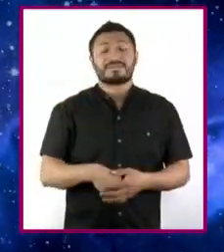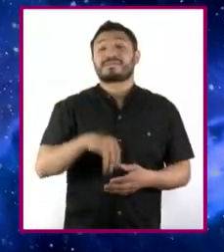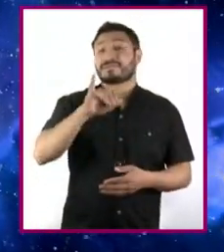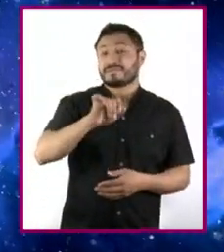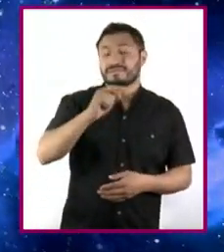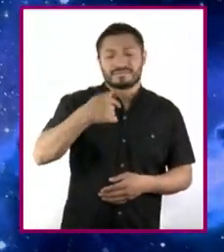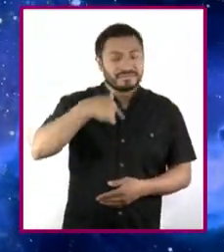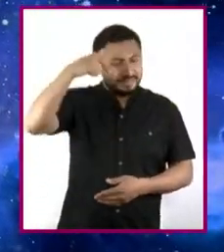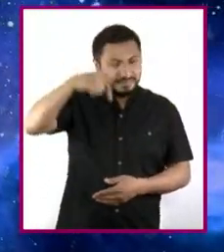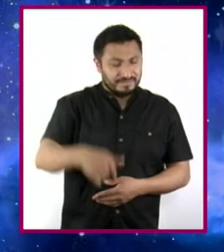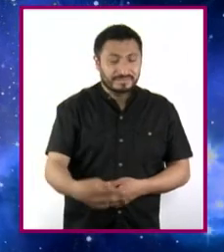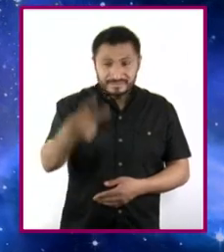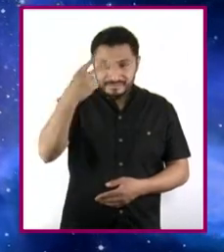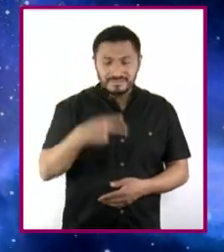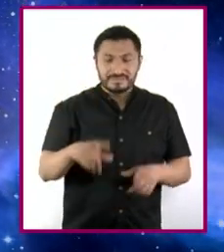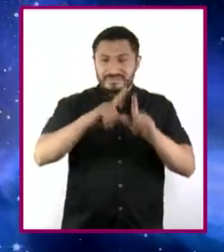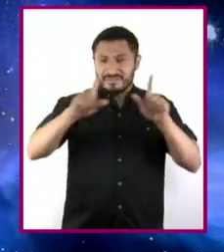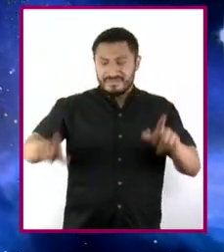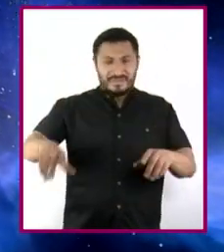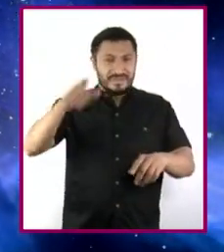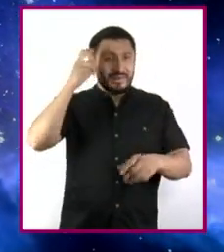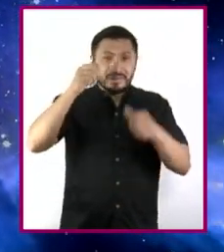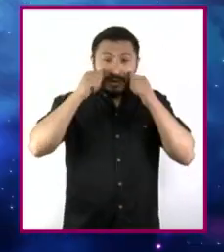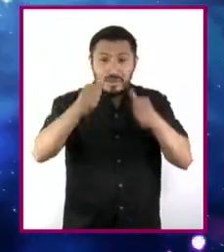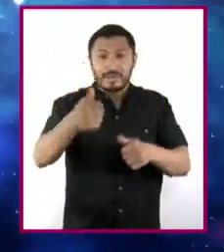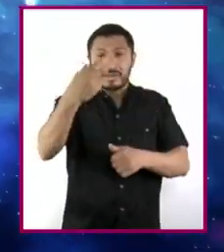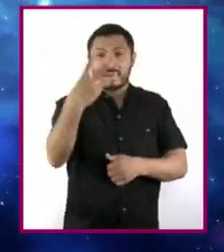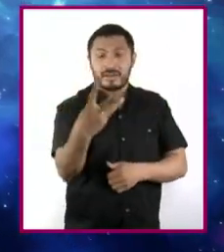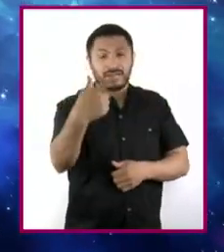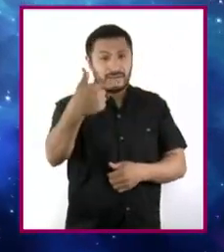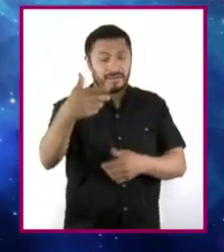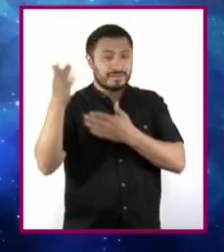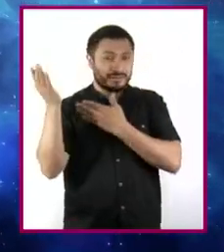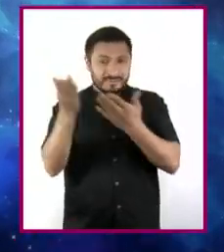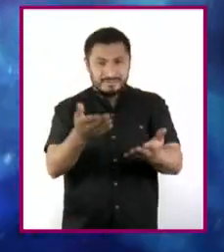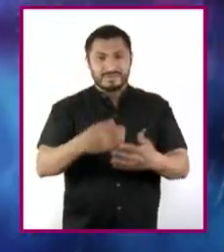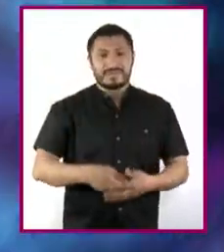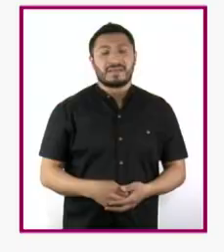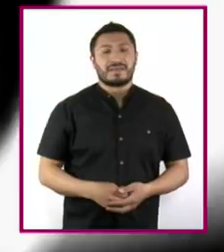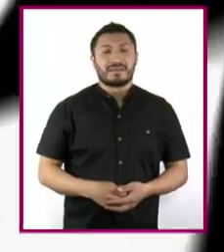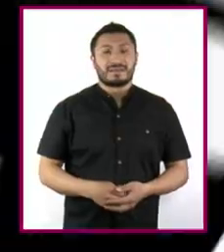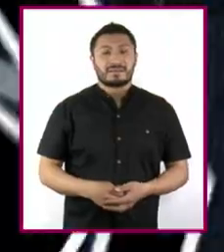sí, ya estoy aquí y listo para escuchar a 3G. ¡Vamos con 3G, Pepe!